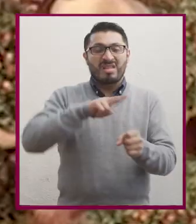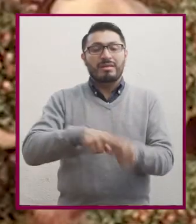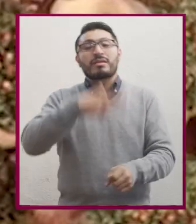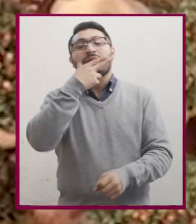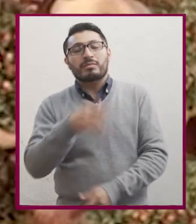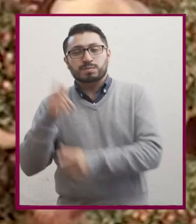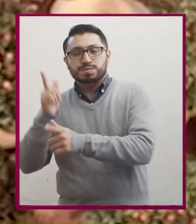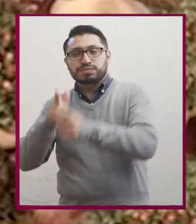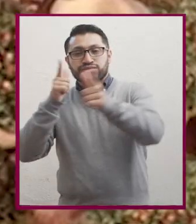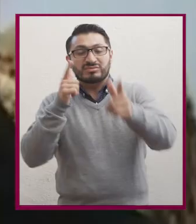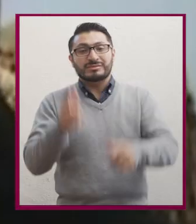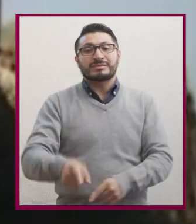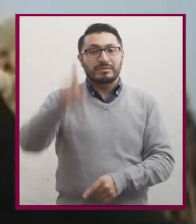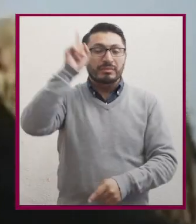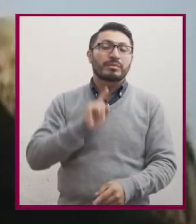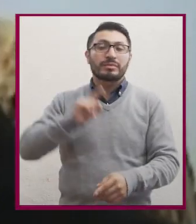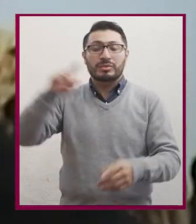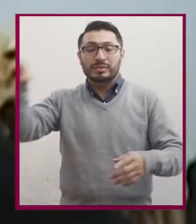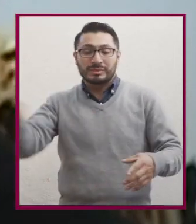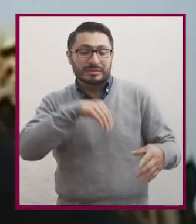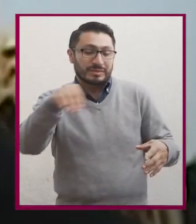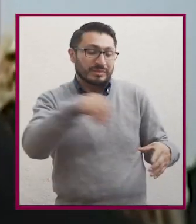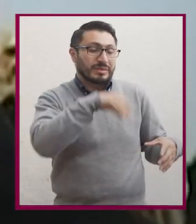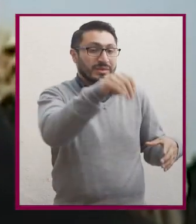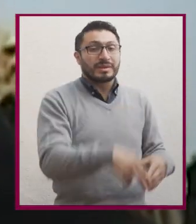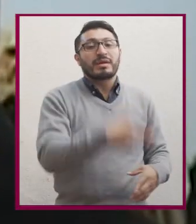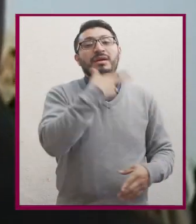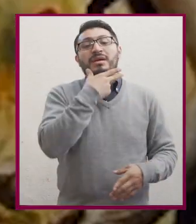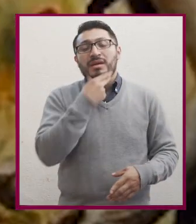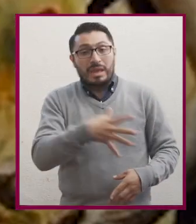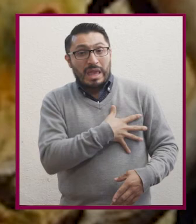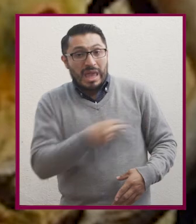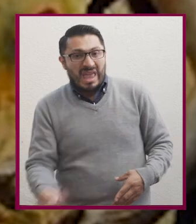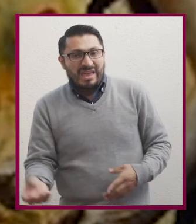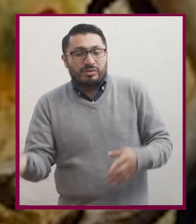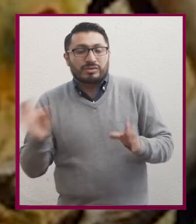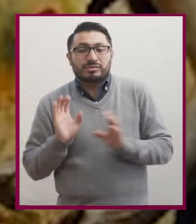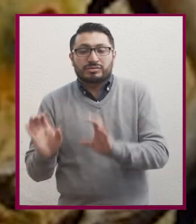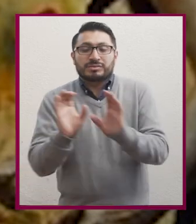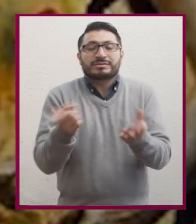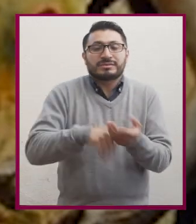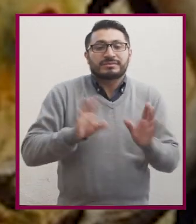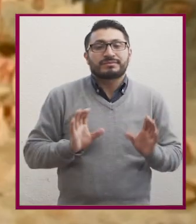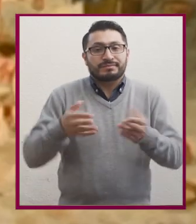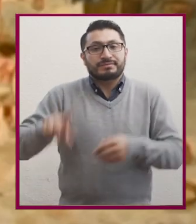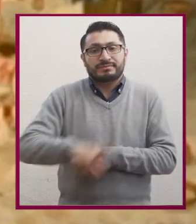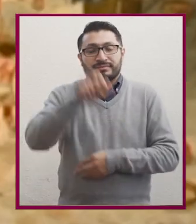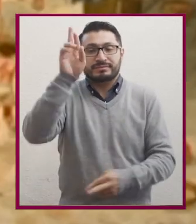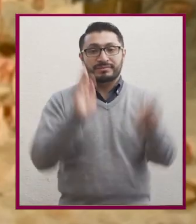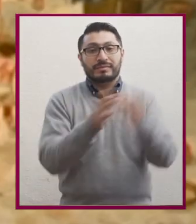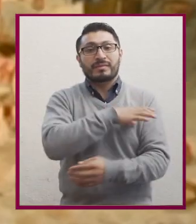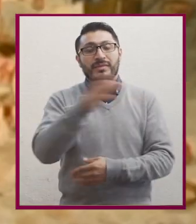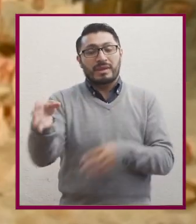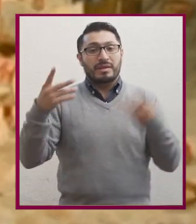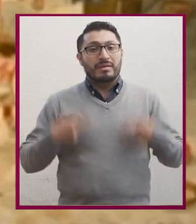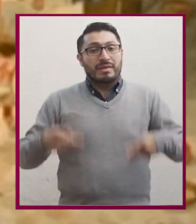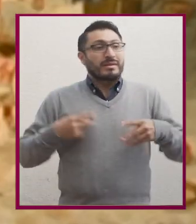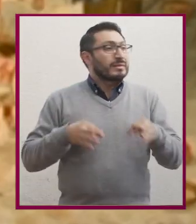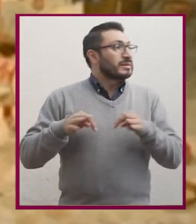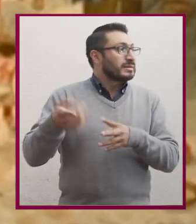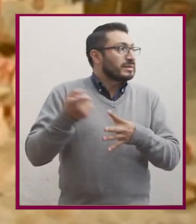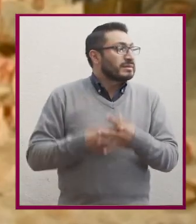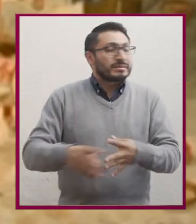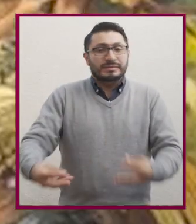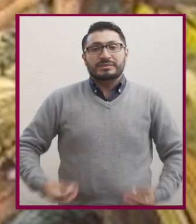cazaban, las mujeres recolectaban y los hijos eran criados en comunidad. Después de la revolución agrícola, cuando la gente empezó a vivir en